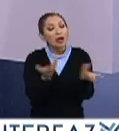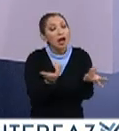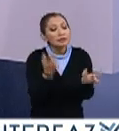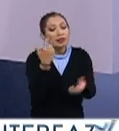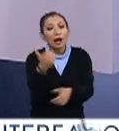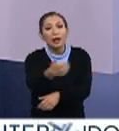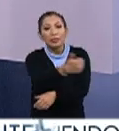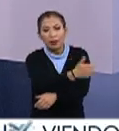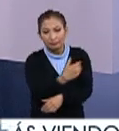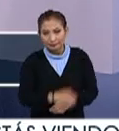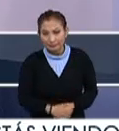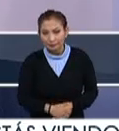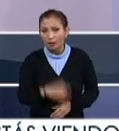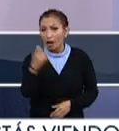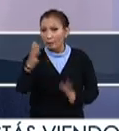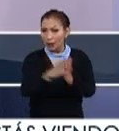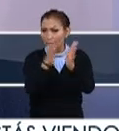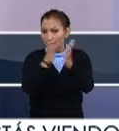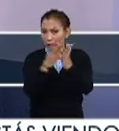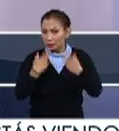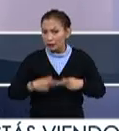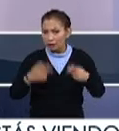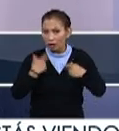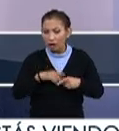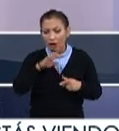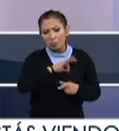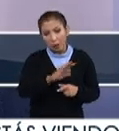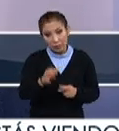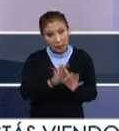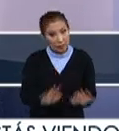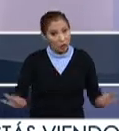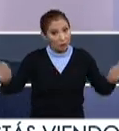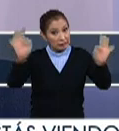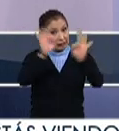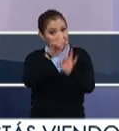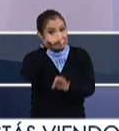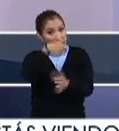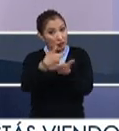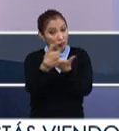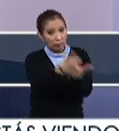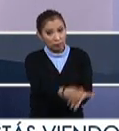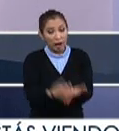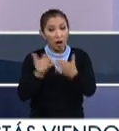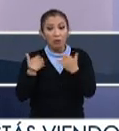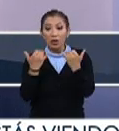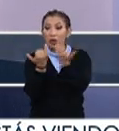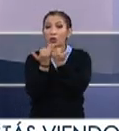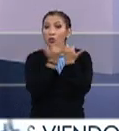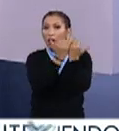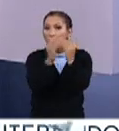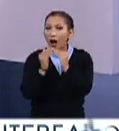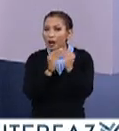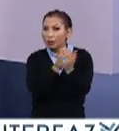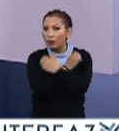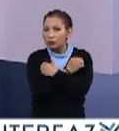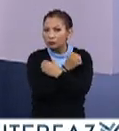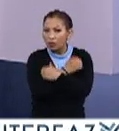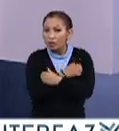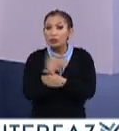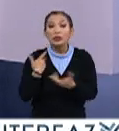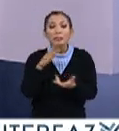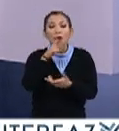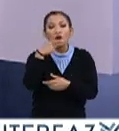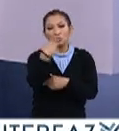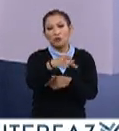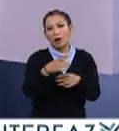de cuentas. La participación social puede desempeñar un papel fundamental en la democratización del sistema educativo y en la